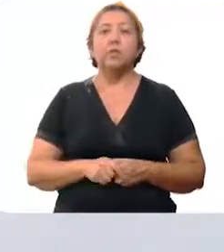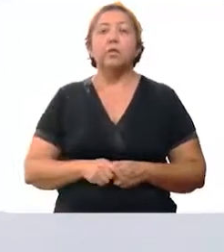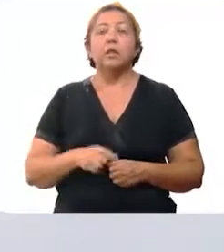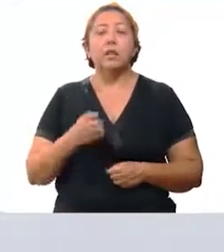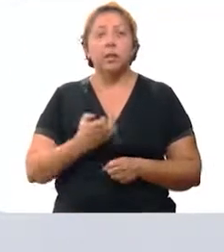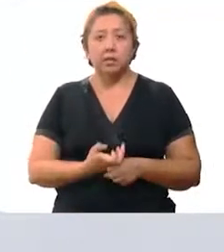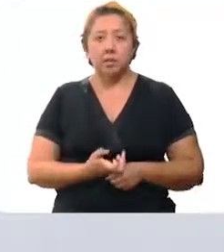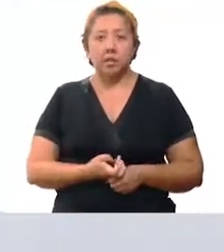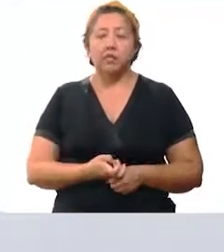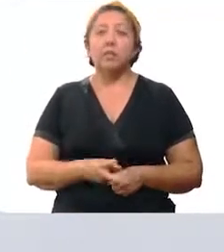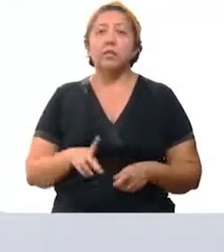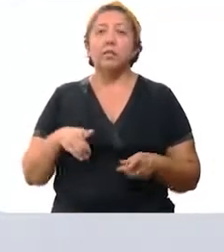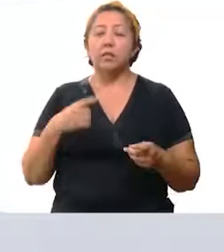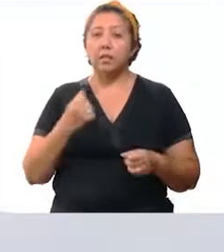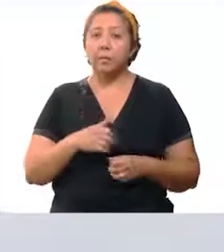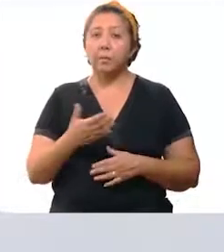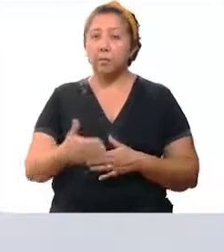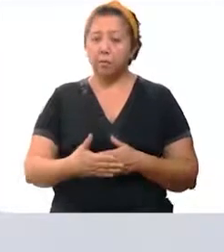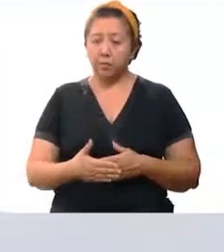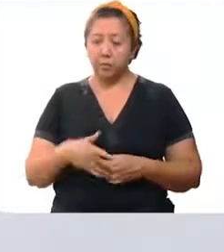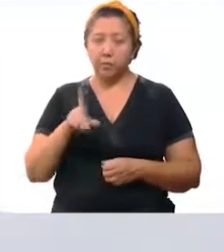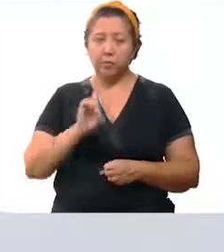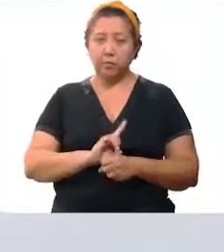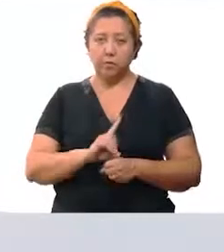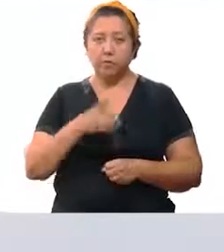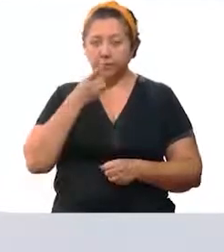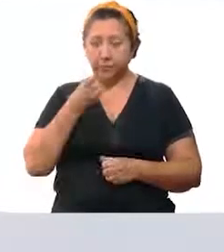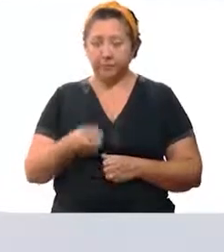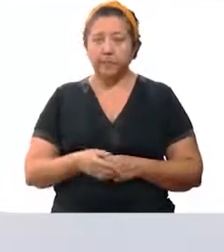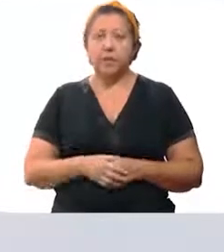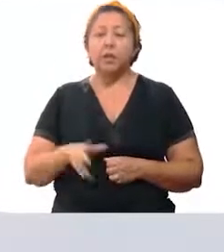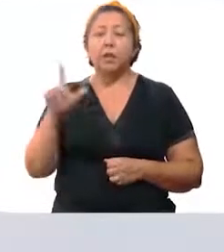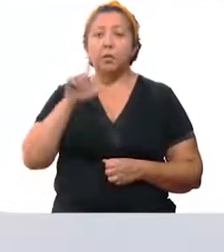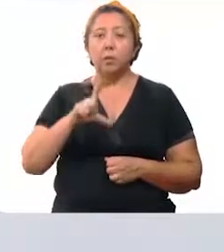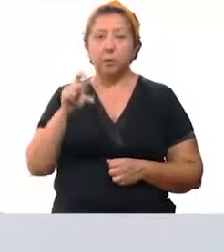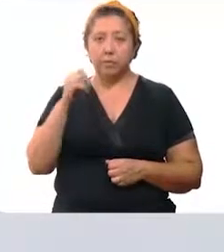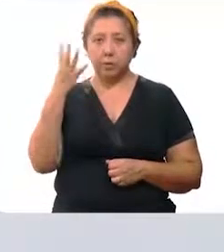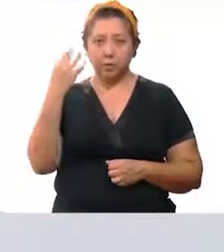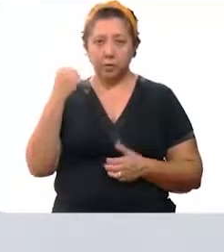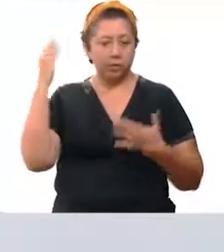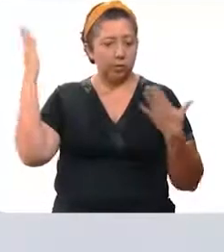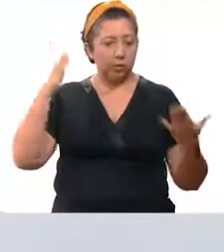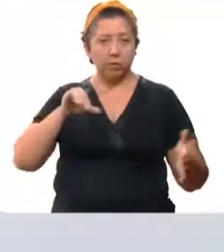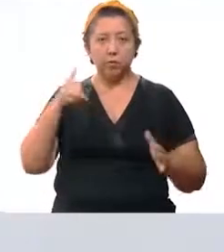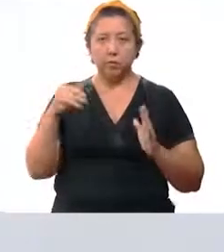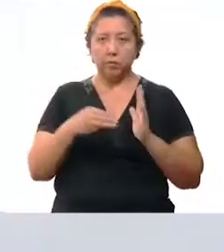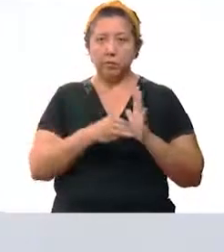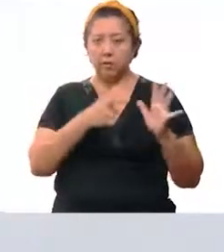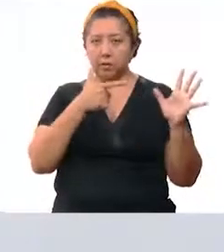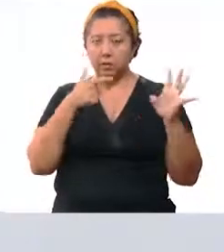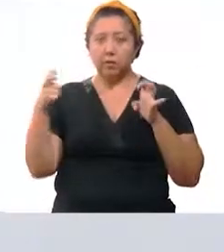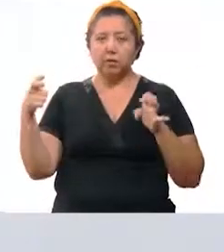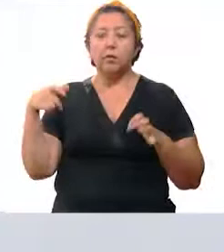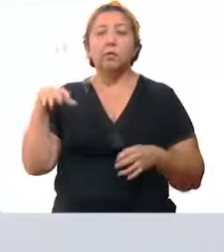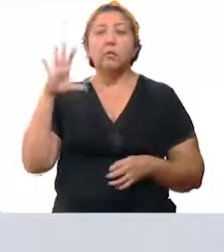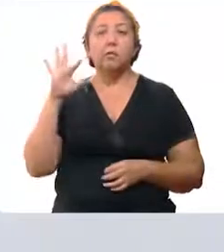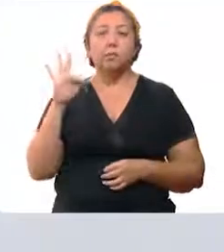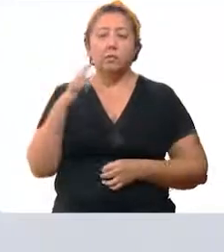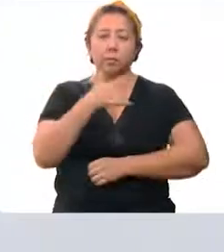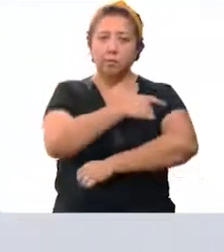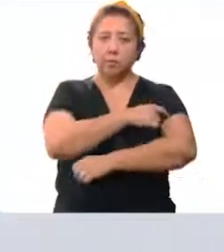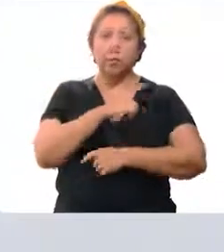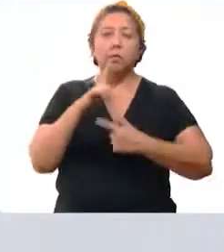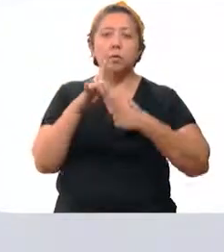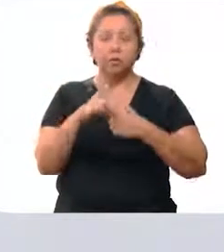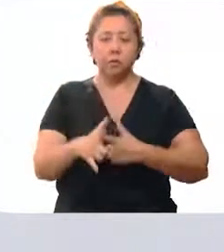del estado que se darán a conocer próximamente. El lunes 29 llegaron 11.740 vacunas, también